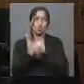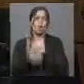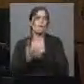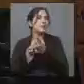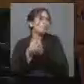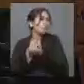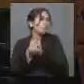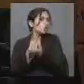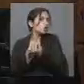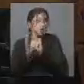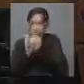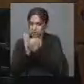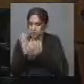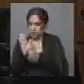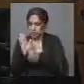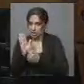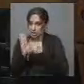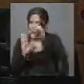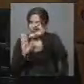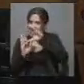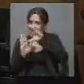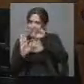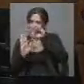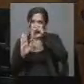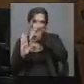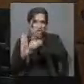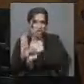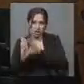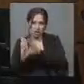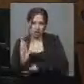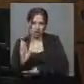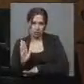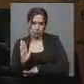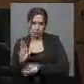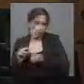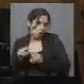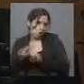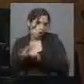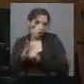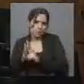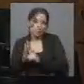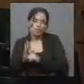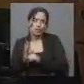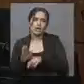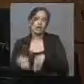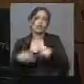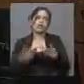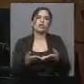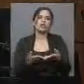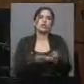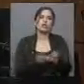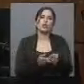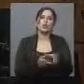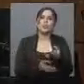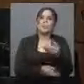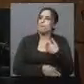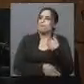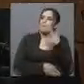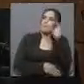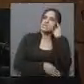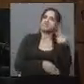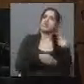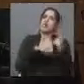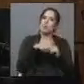originalmente... ...cuando se envió el presupuesto de la Nación al Congreso... ...ha provocado la reacción positiva que todos hemos valorado.